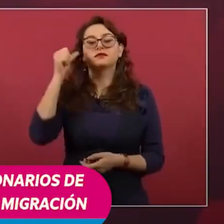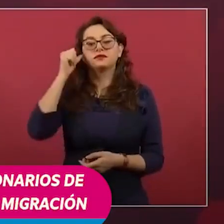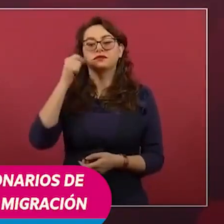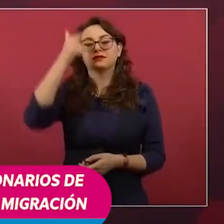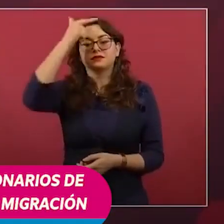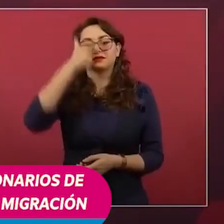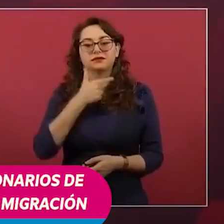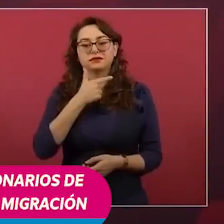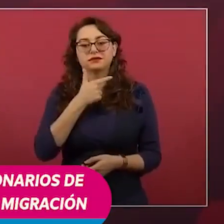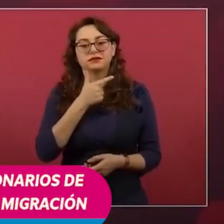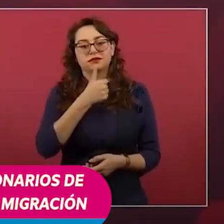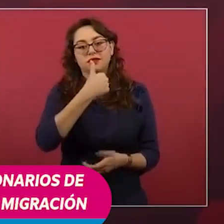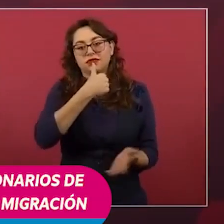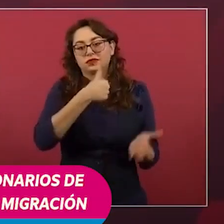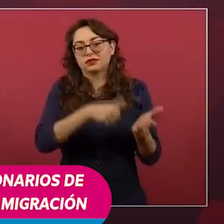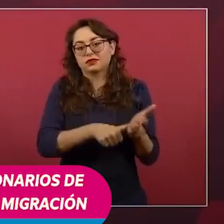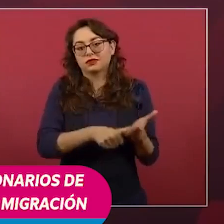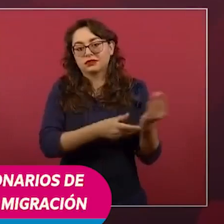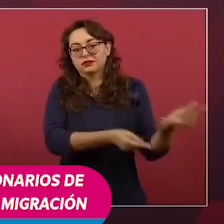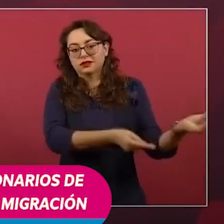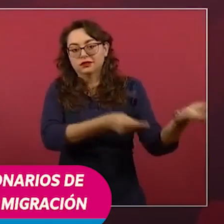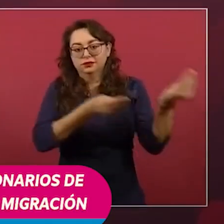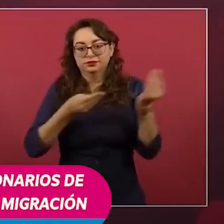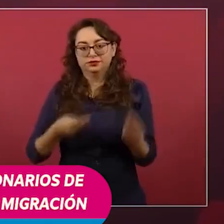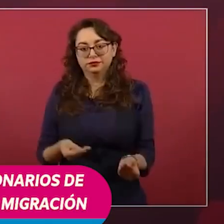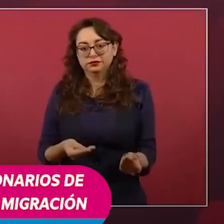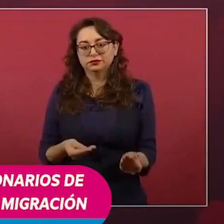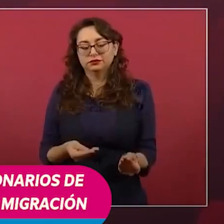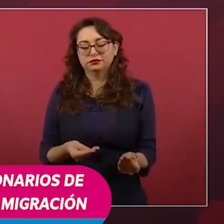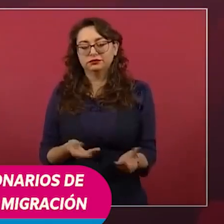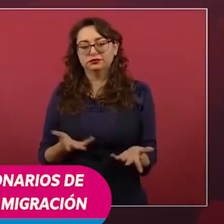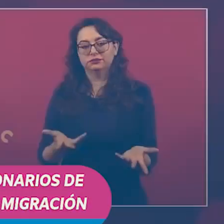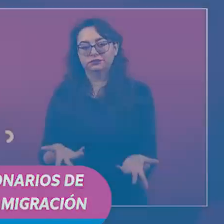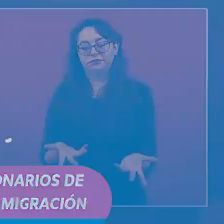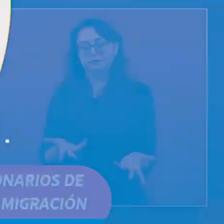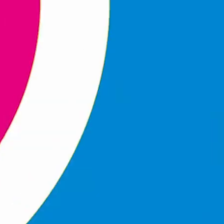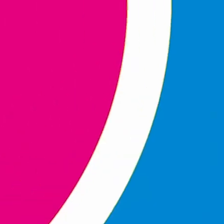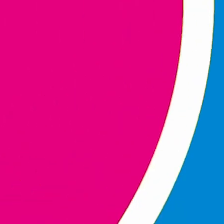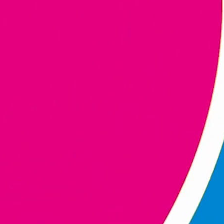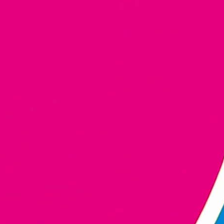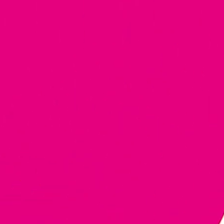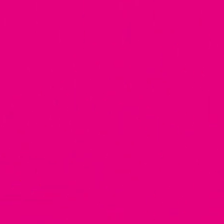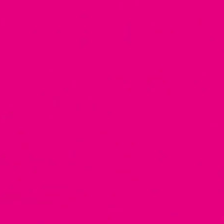me informó Alejandro Hertz.